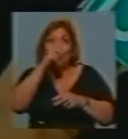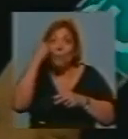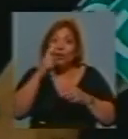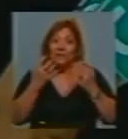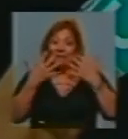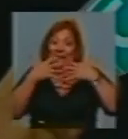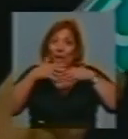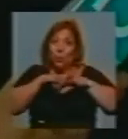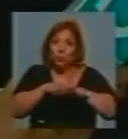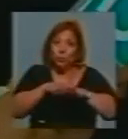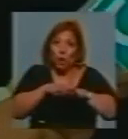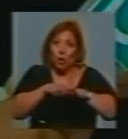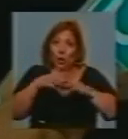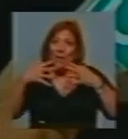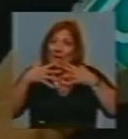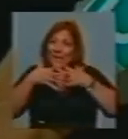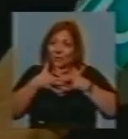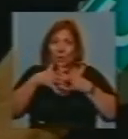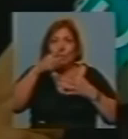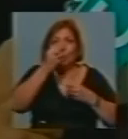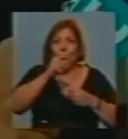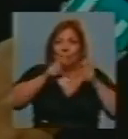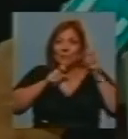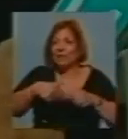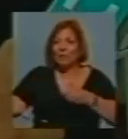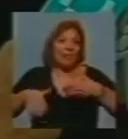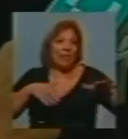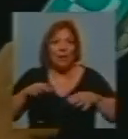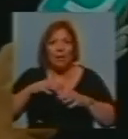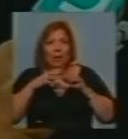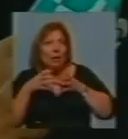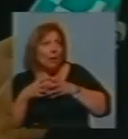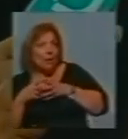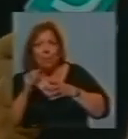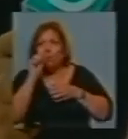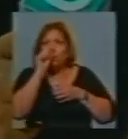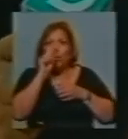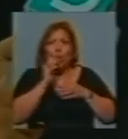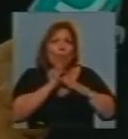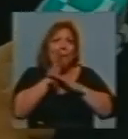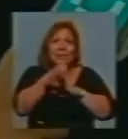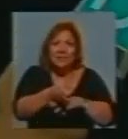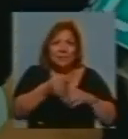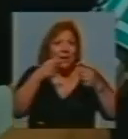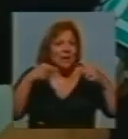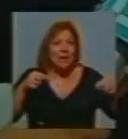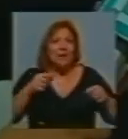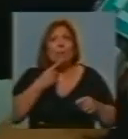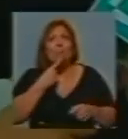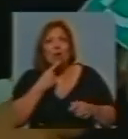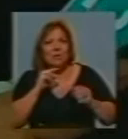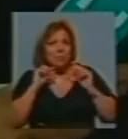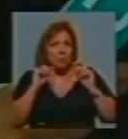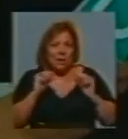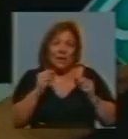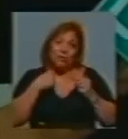Venezuela era un país que tenía una enorme exclusión de la gente. Había muy poquita gente que participaba en la vida política y creo